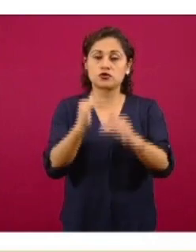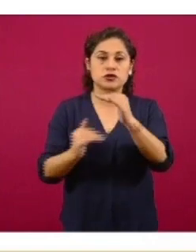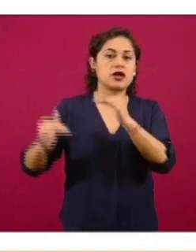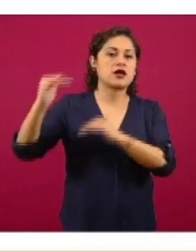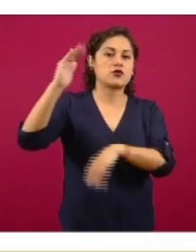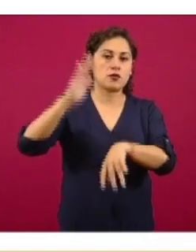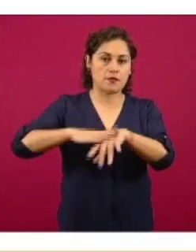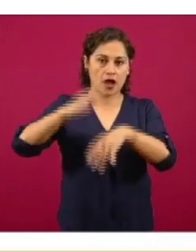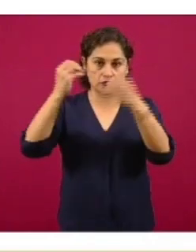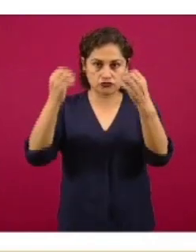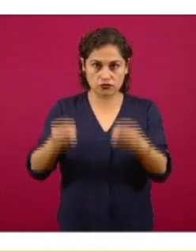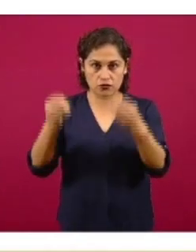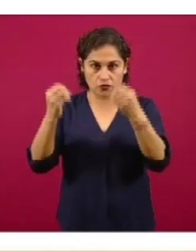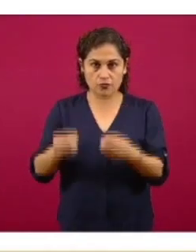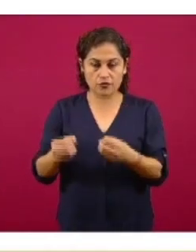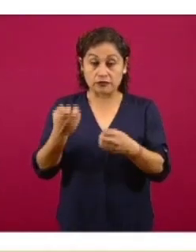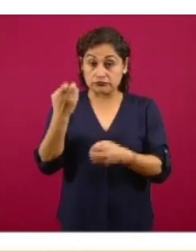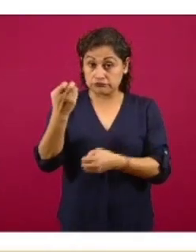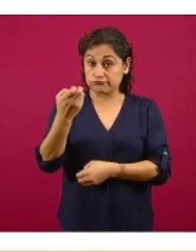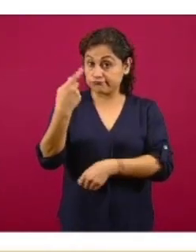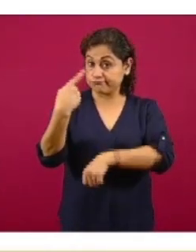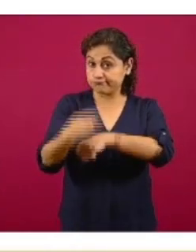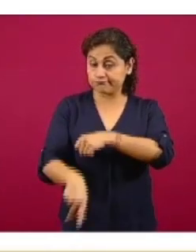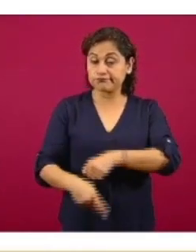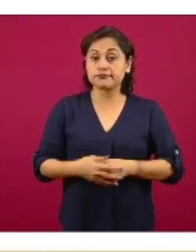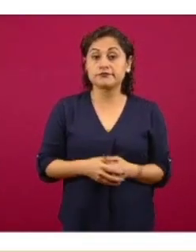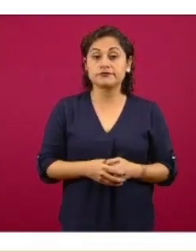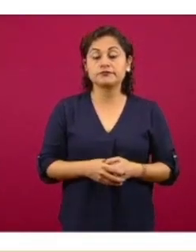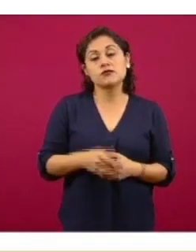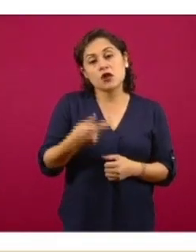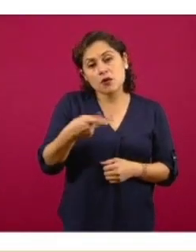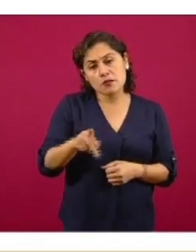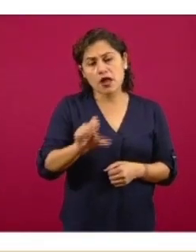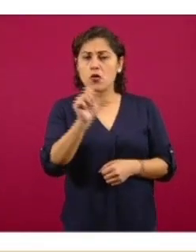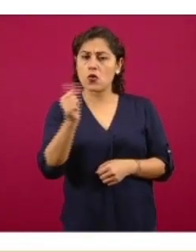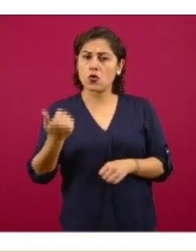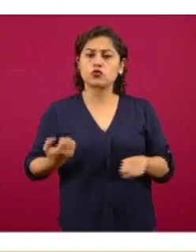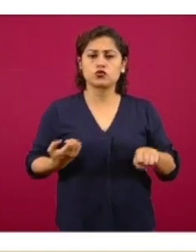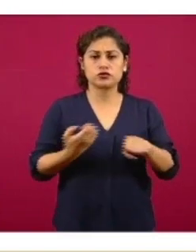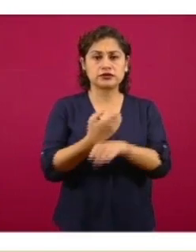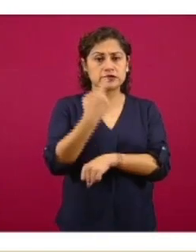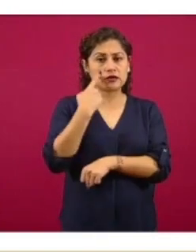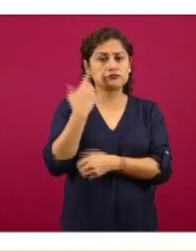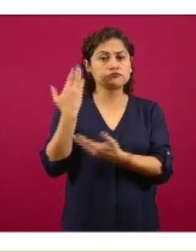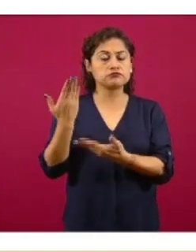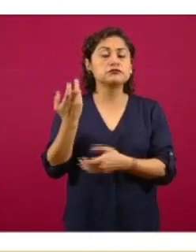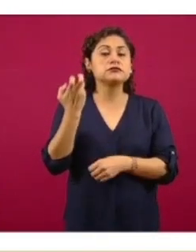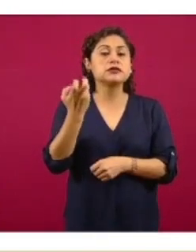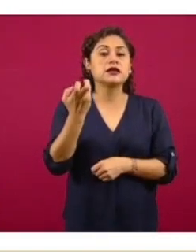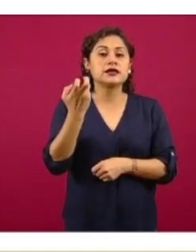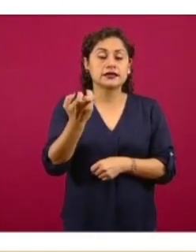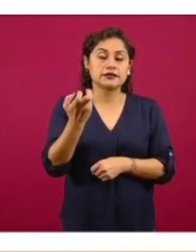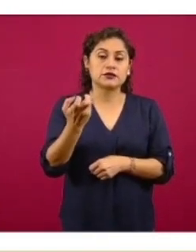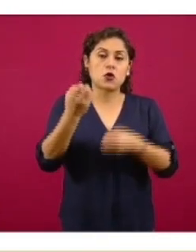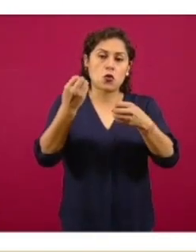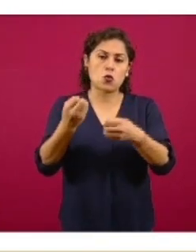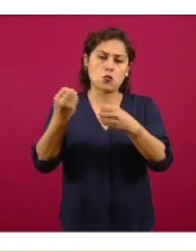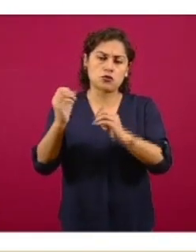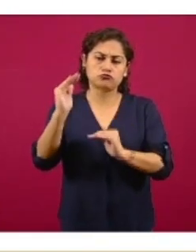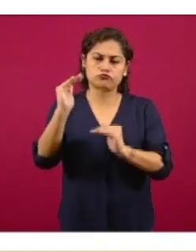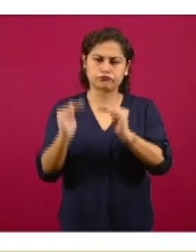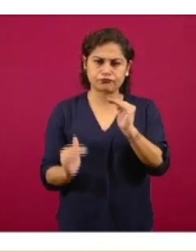que es una zona también de riesgo, ¿no? En cambio también tenemos otros estados que también tienen una ocupación muy